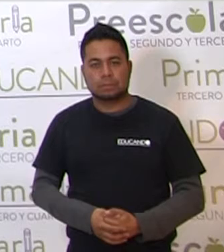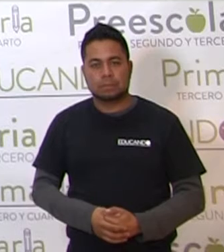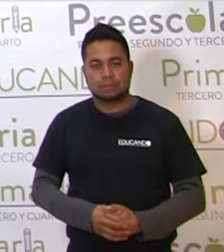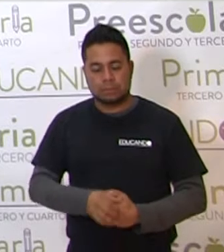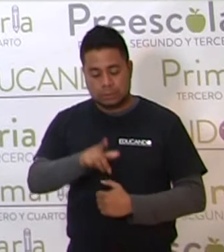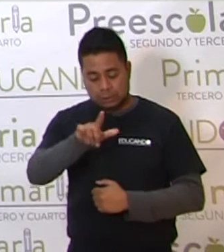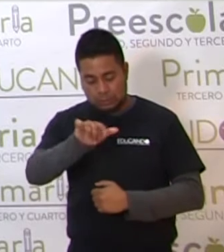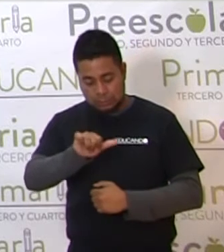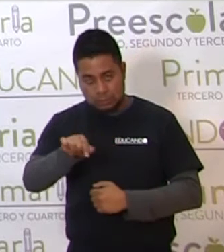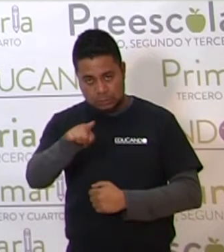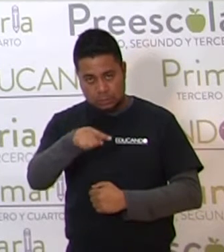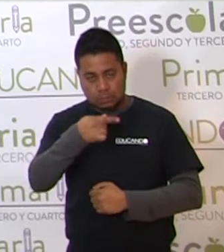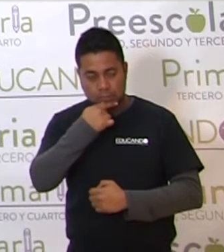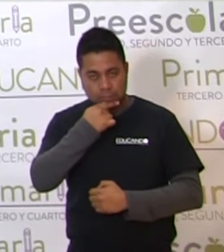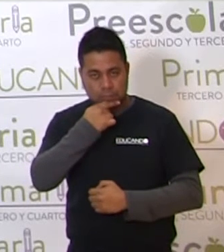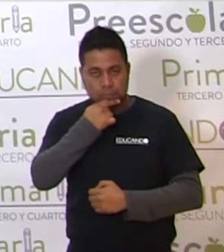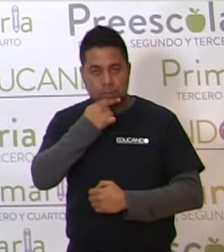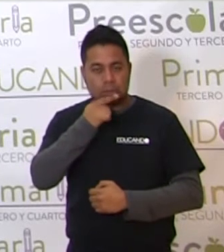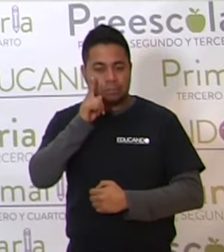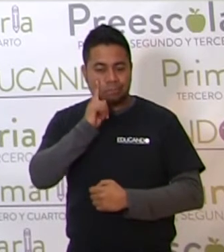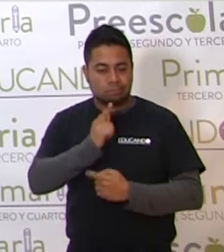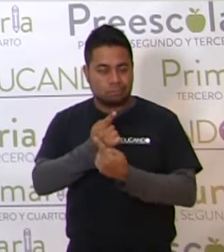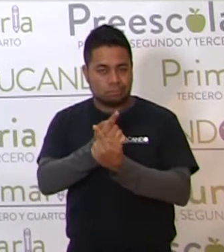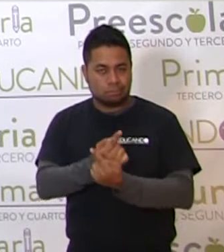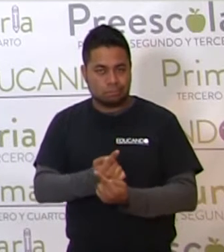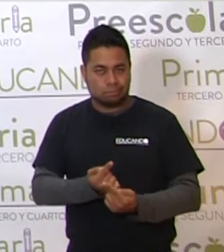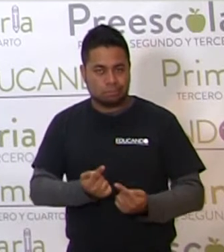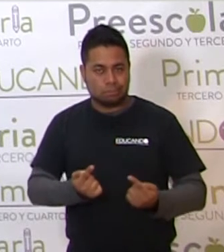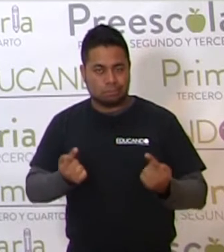y las niñas